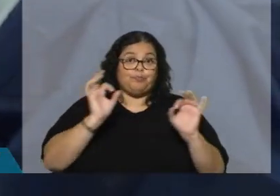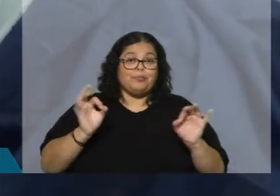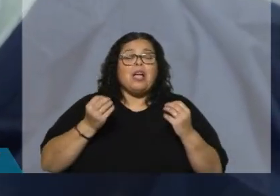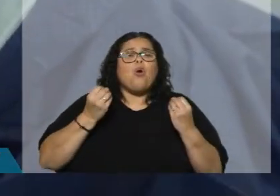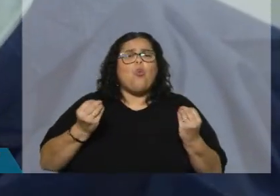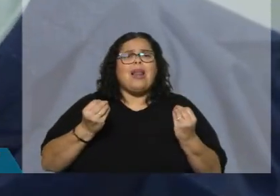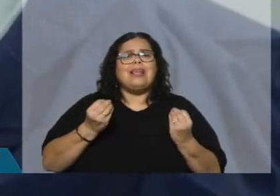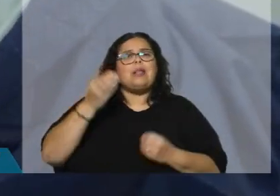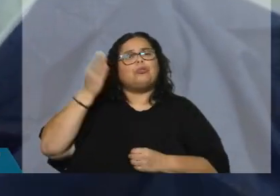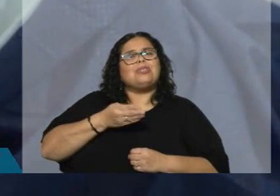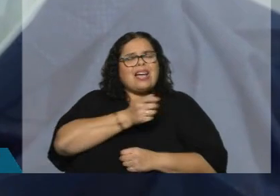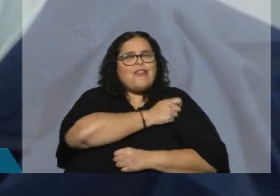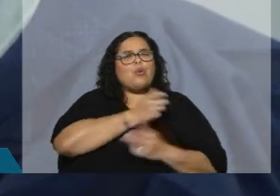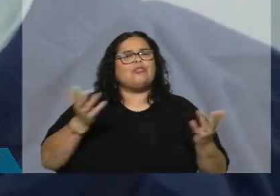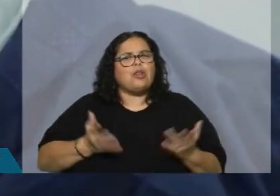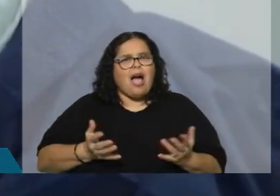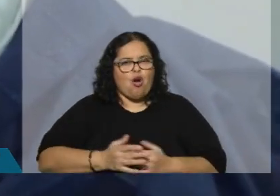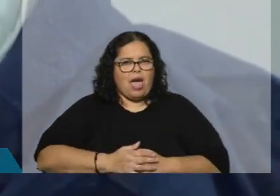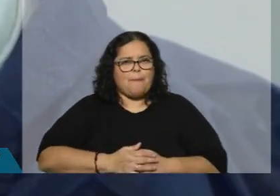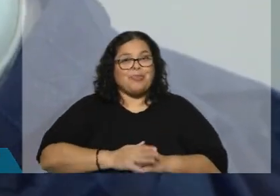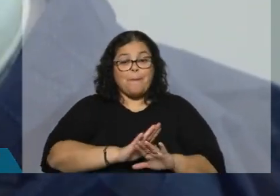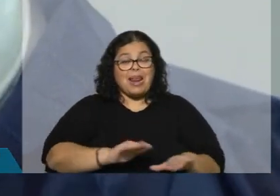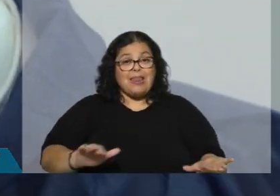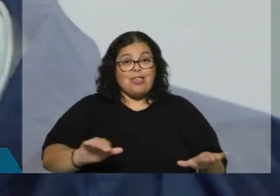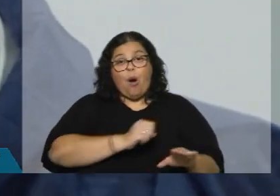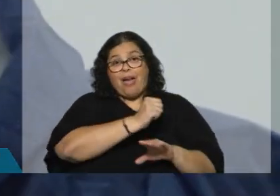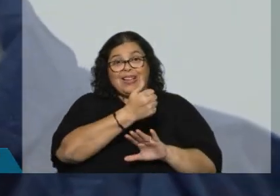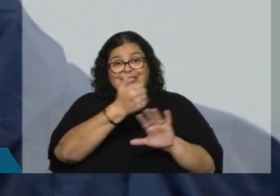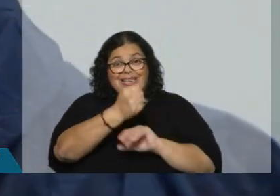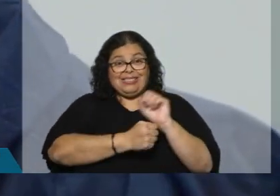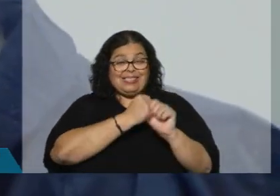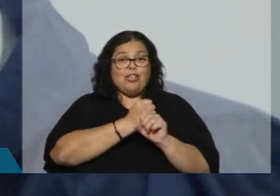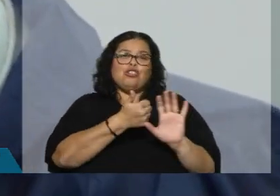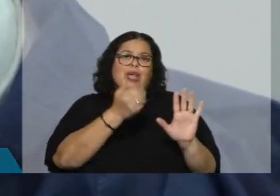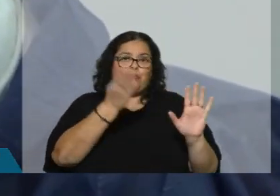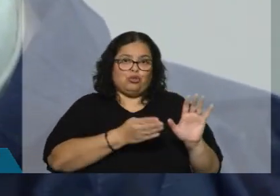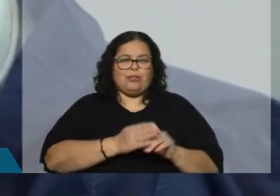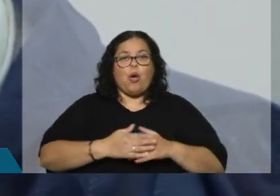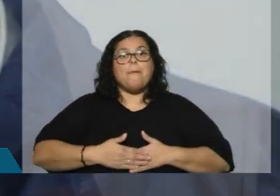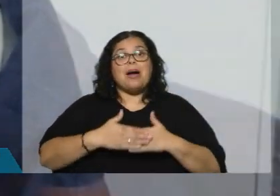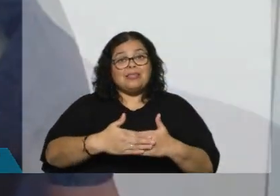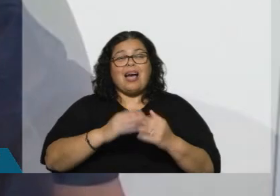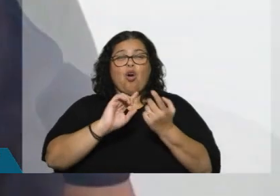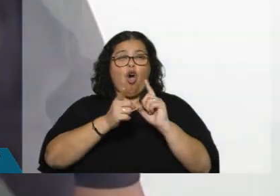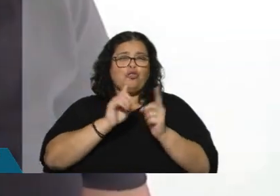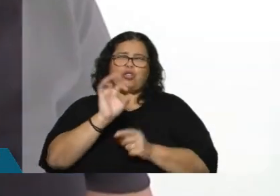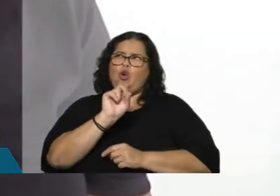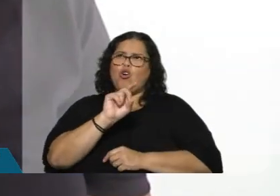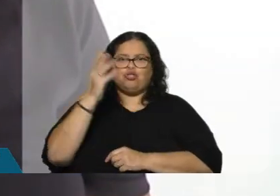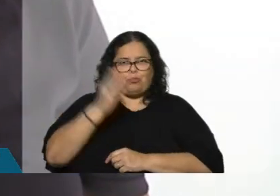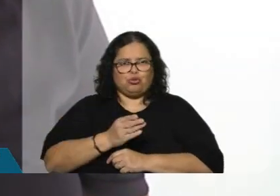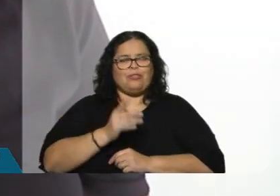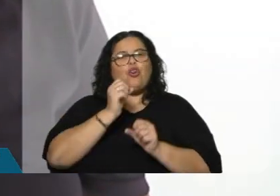vacunación al momento? En niños de 6 años estamos en un 6%, embarazadas creo que estamos en un 11, un 12,